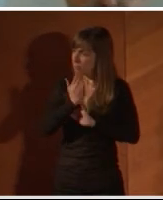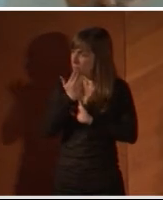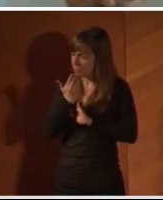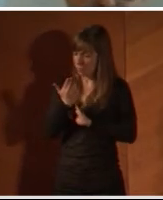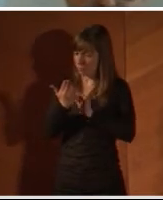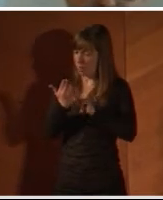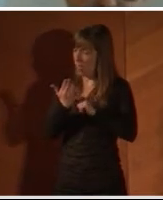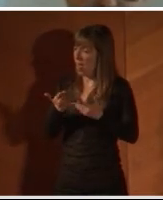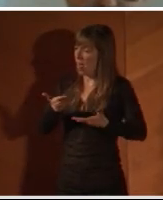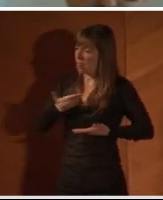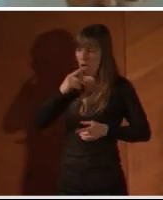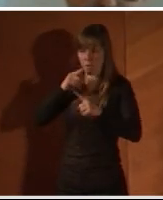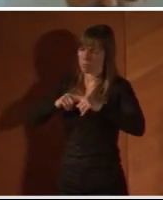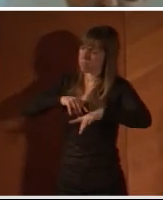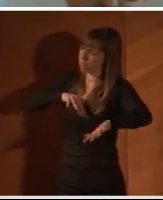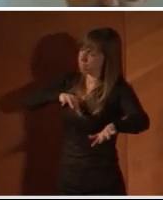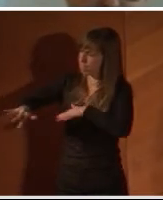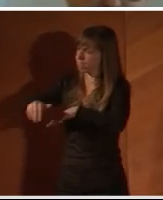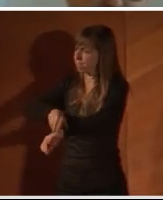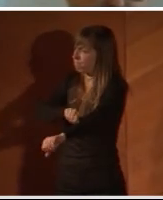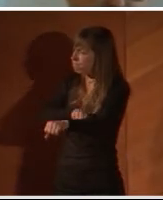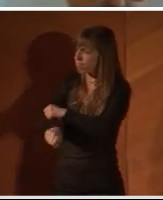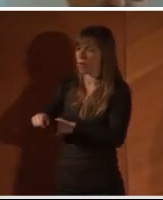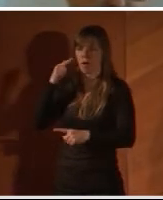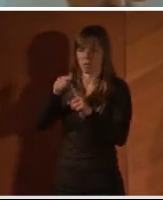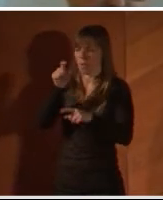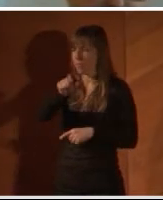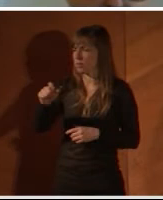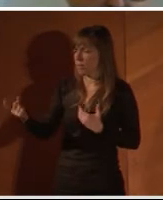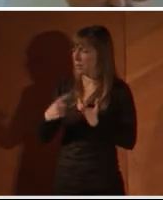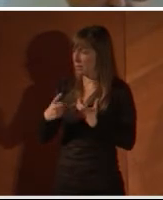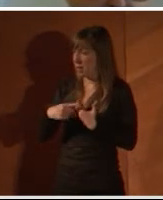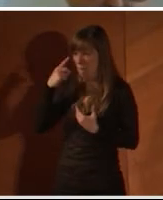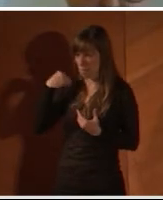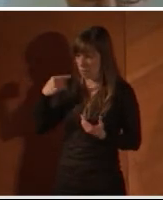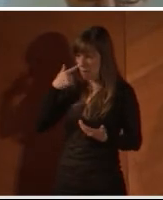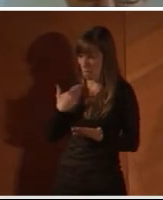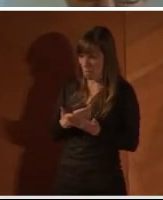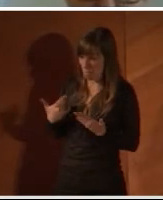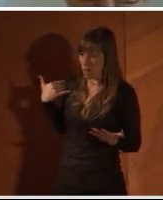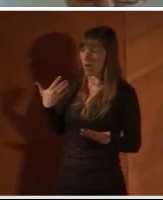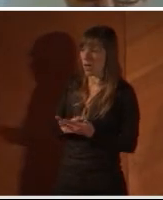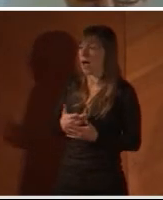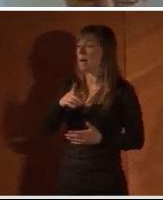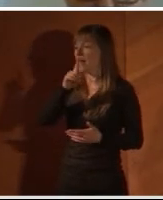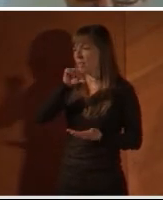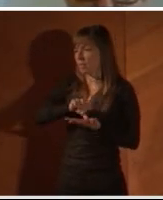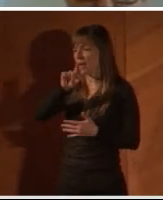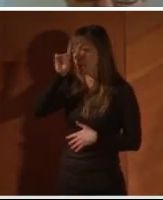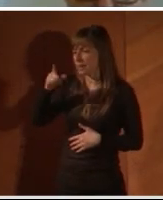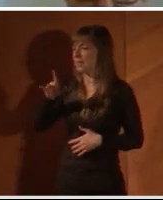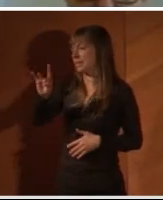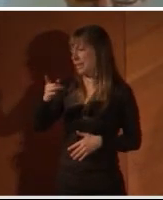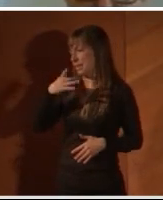permitir la dinamización y fomentar la participación, como se viene demostrando que sí se puede en la Ciudad de Madrid.